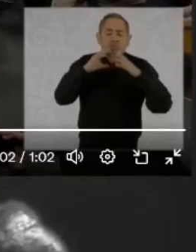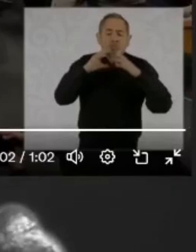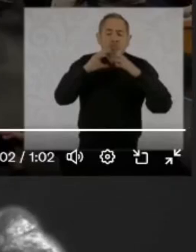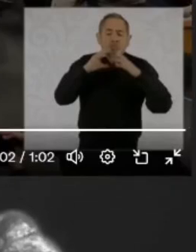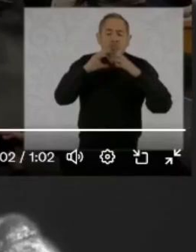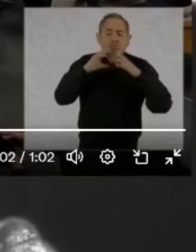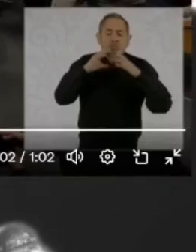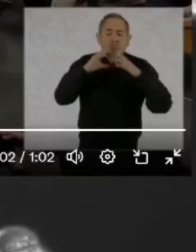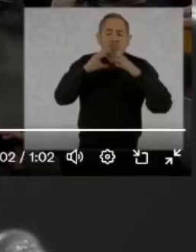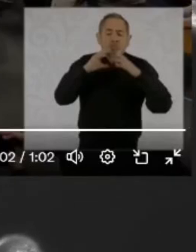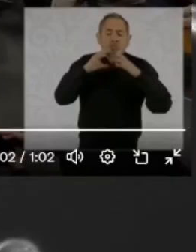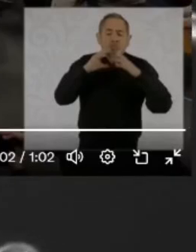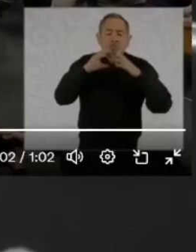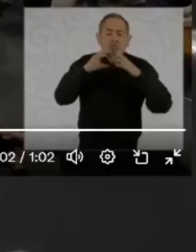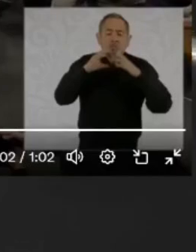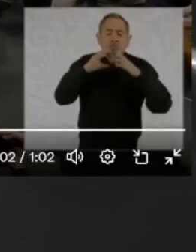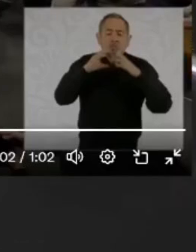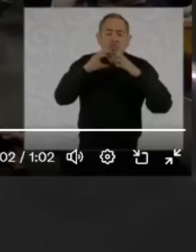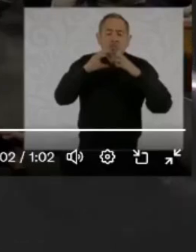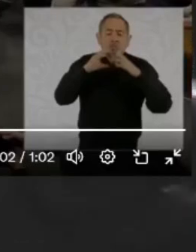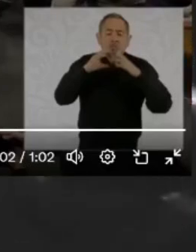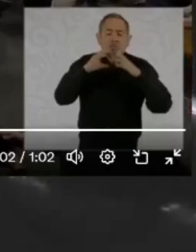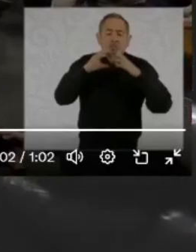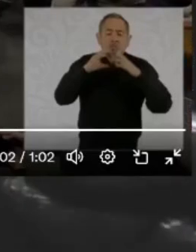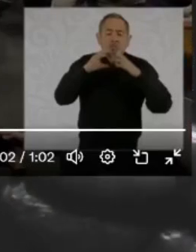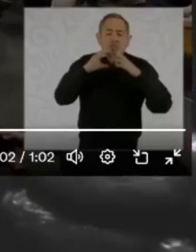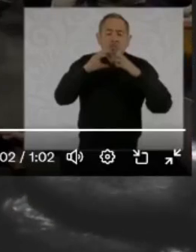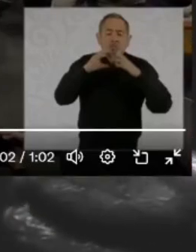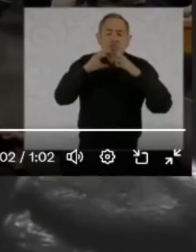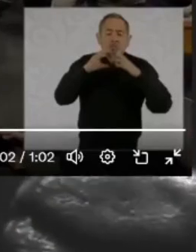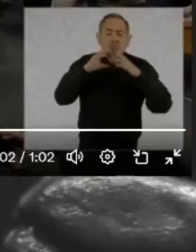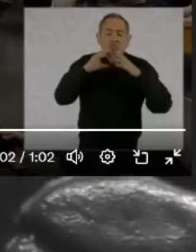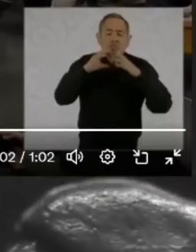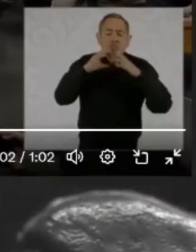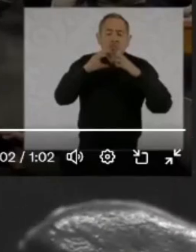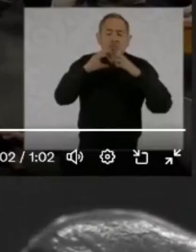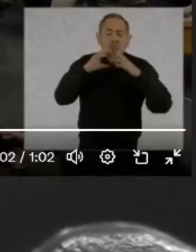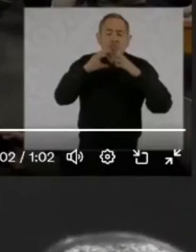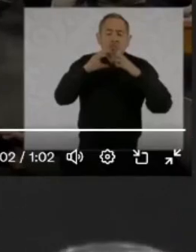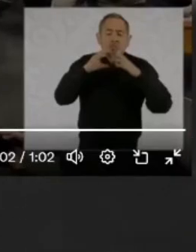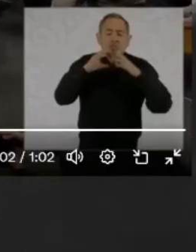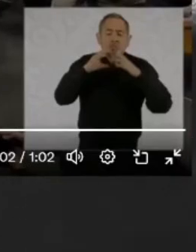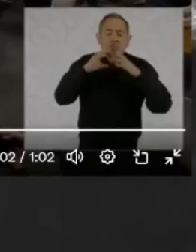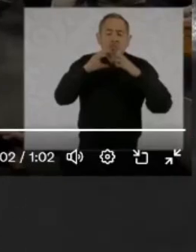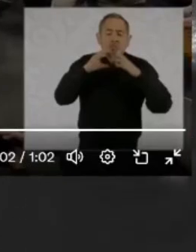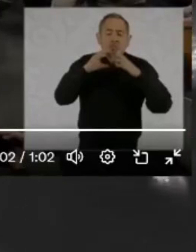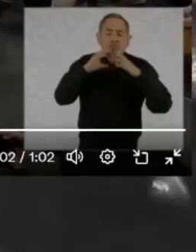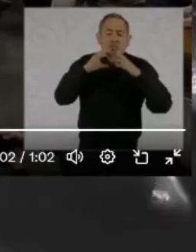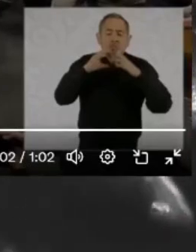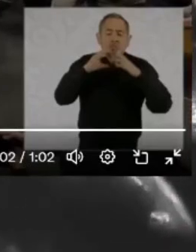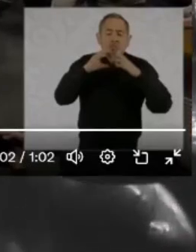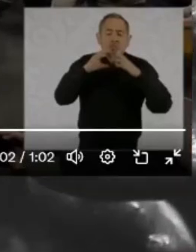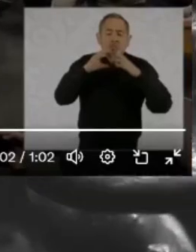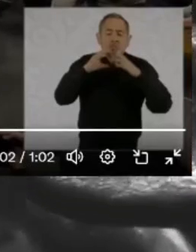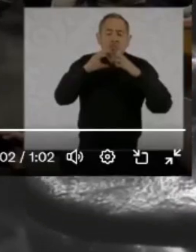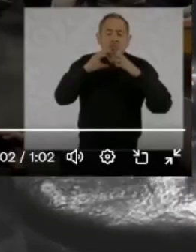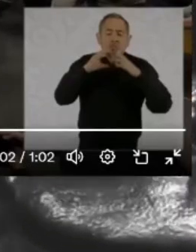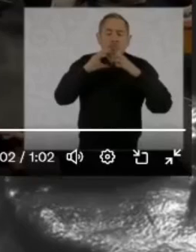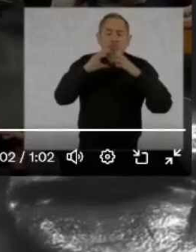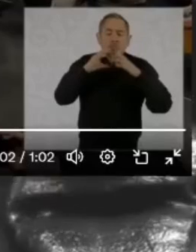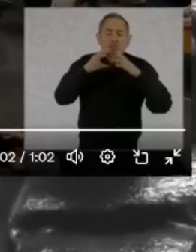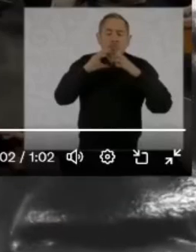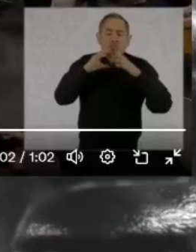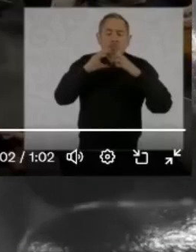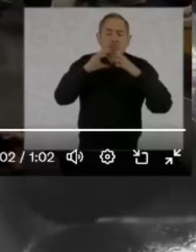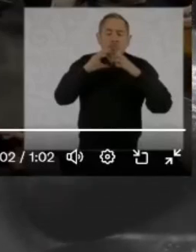donde se hace el toreo, esto que tiene ahí, todo ese show, también lo rentan. Y lo rentan porque ahí donde hacen como toreo, donde tienen